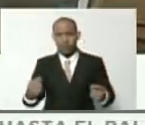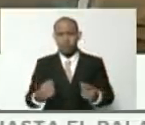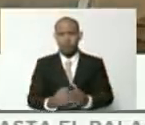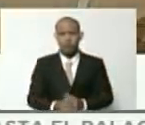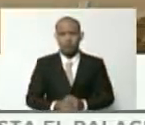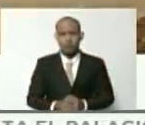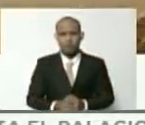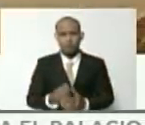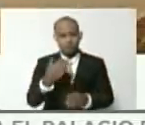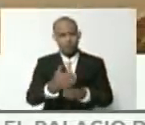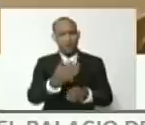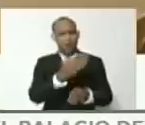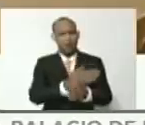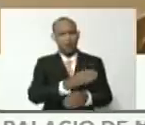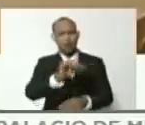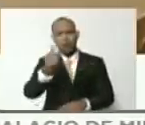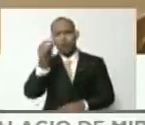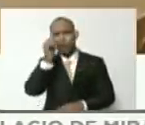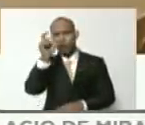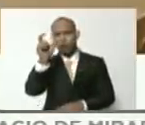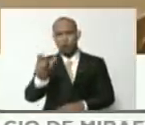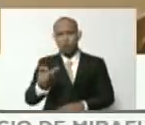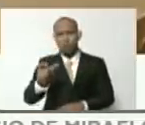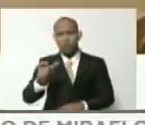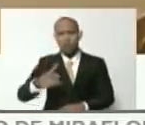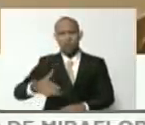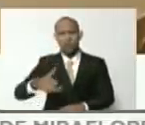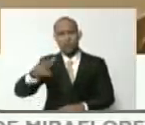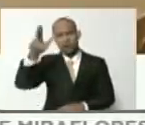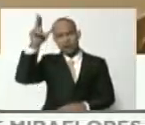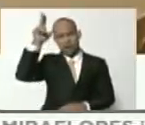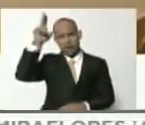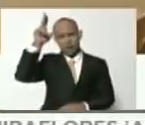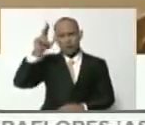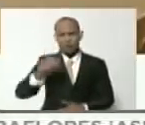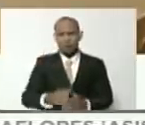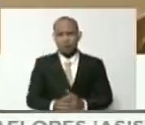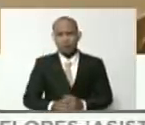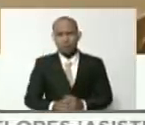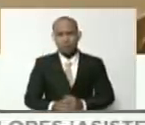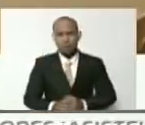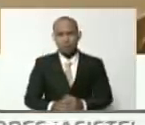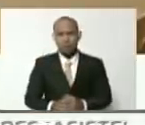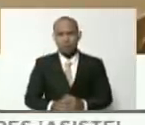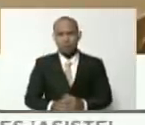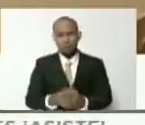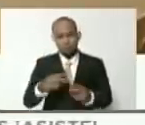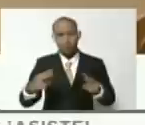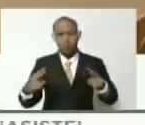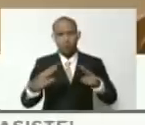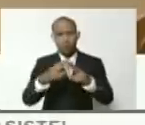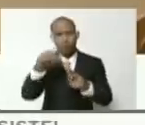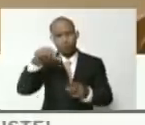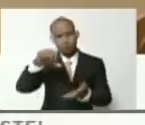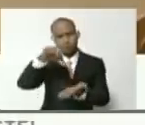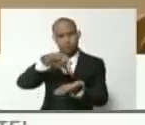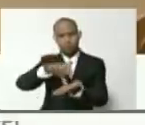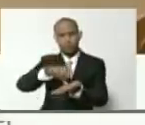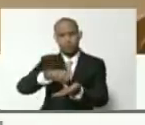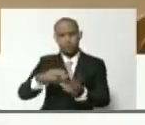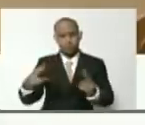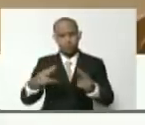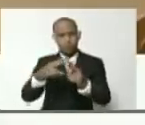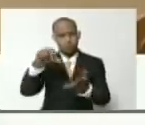gran antecesor geógrafo alemán, Alexander von Humboldt, conoció esta ciudad como